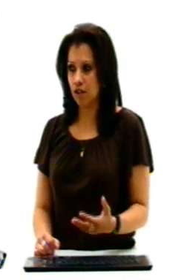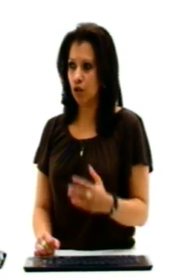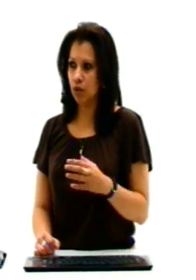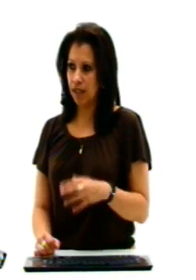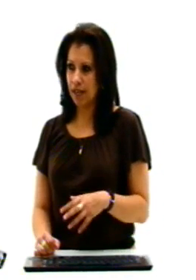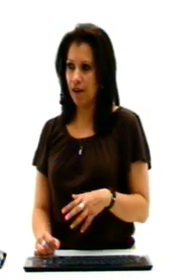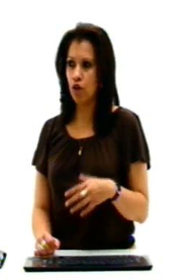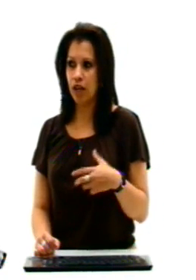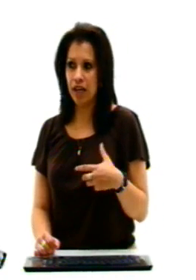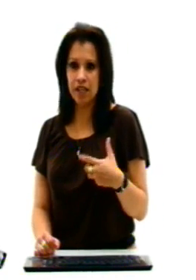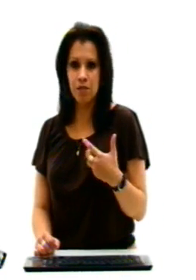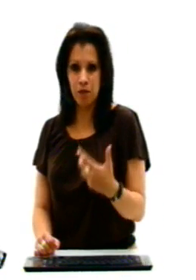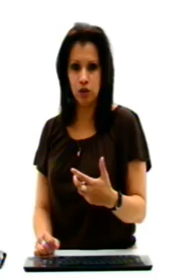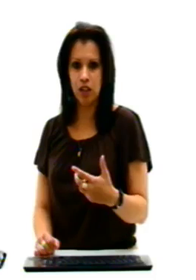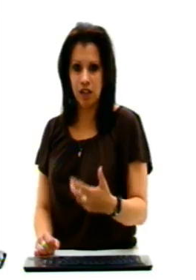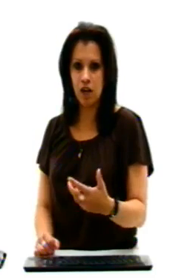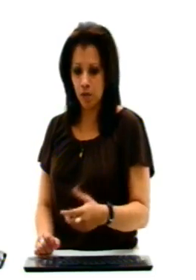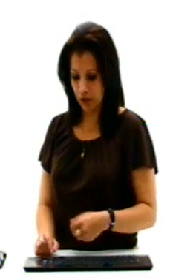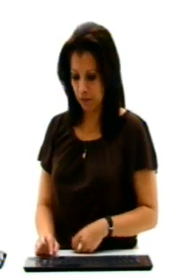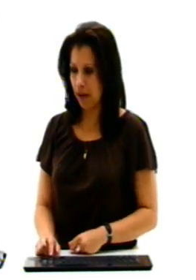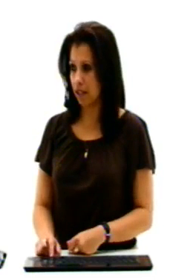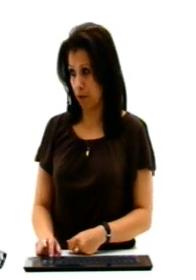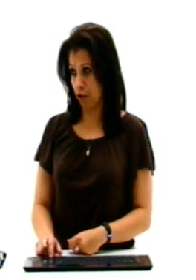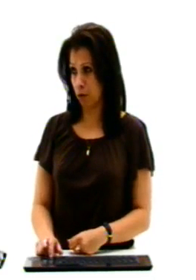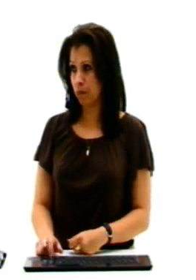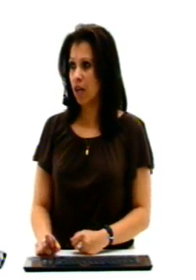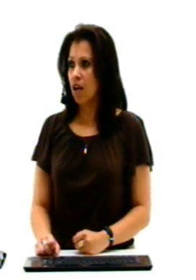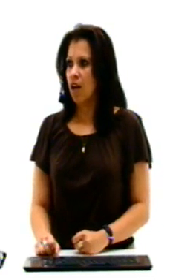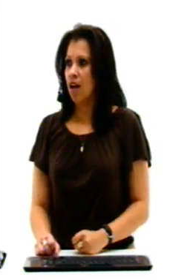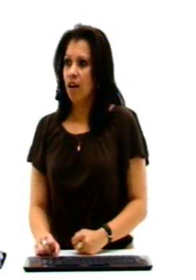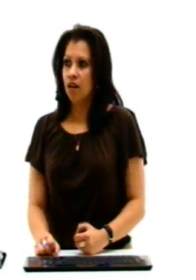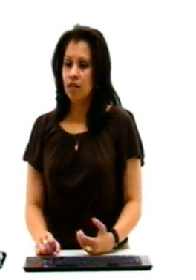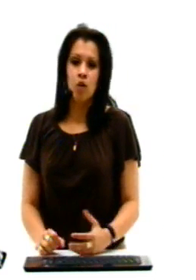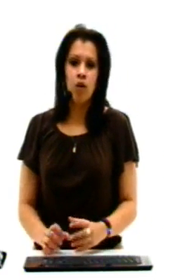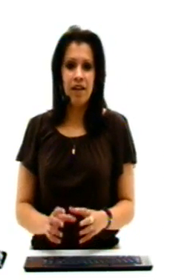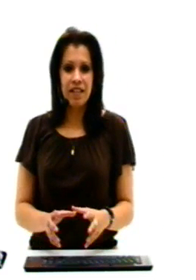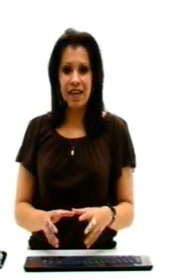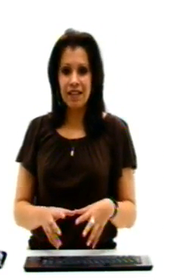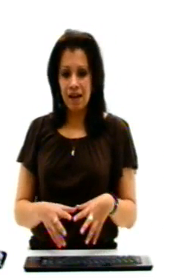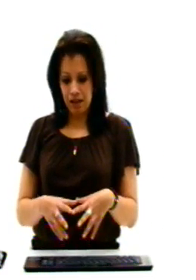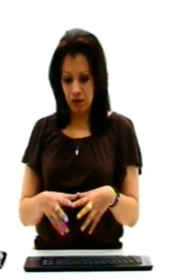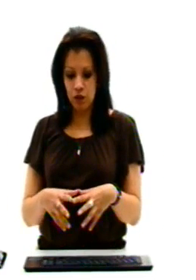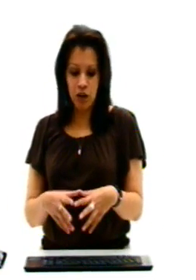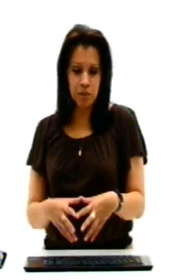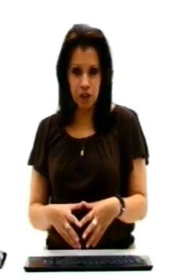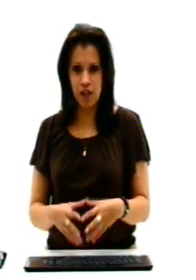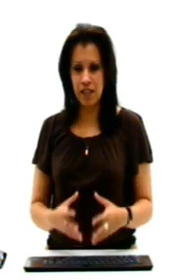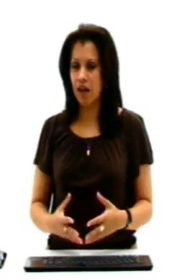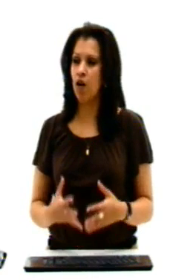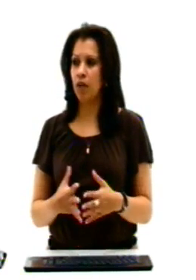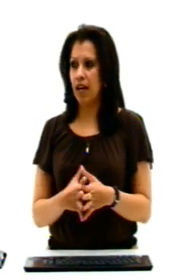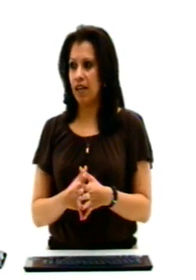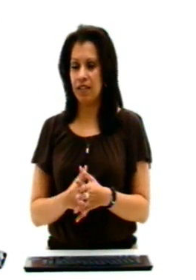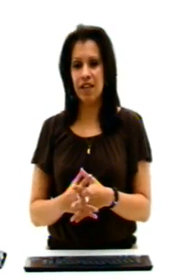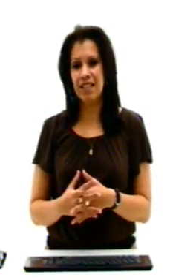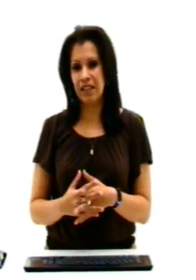modernas sino que utilizaban lo que en ese momento tenían como principales medios una vez que estas los españoles